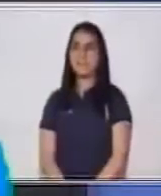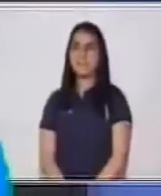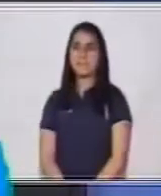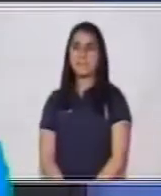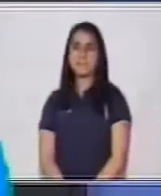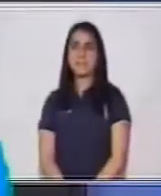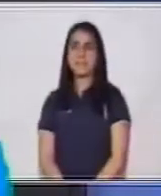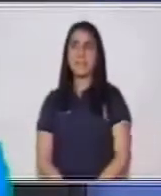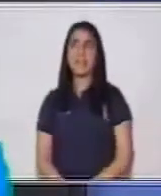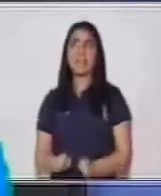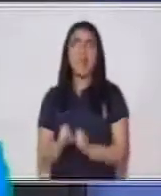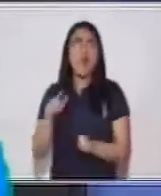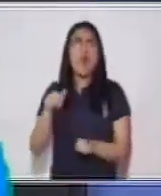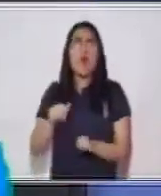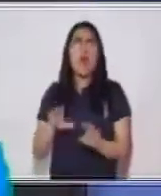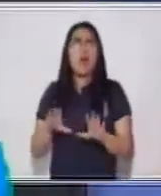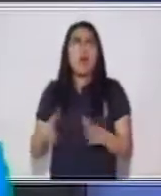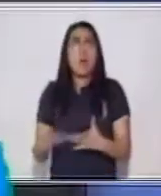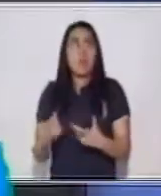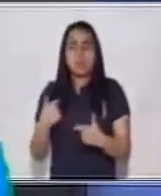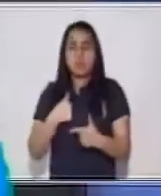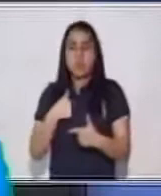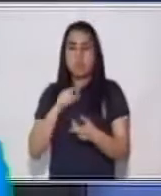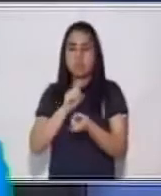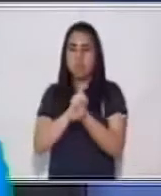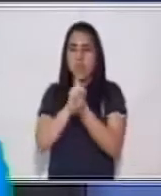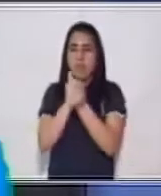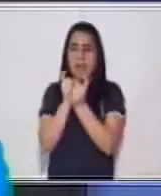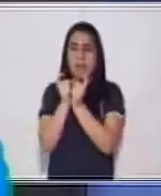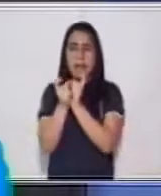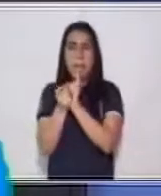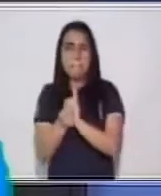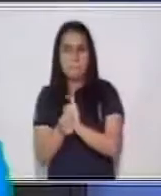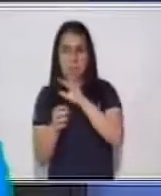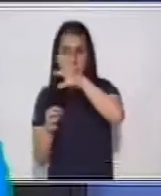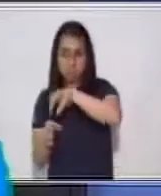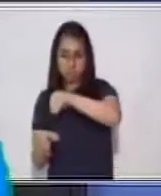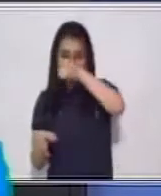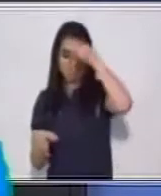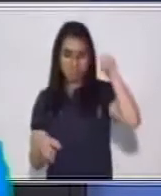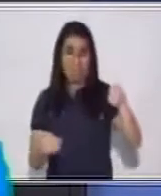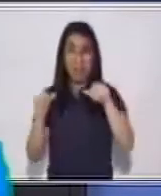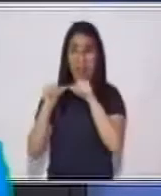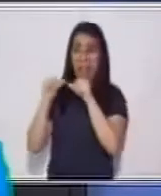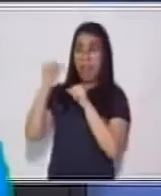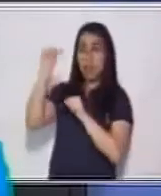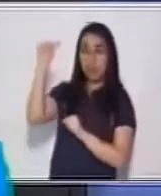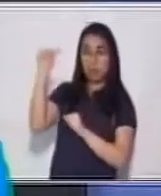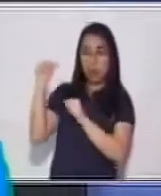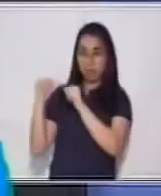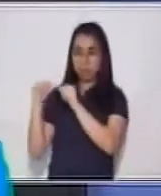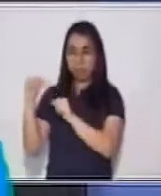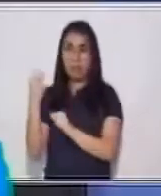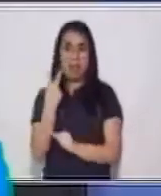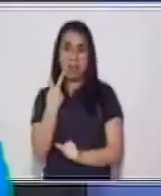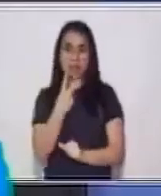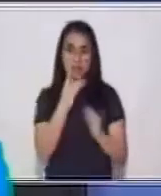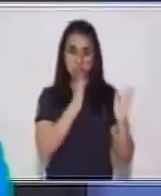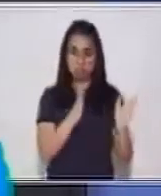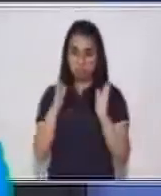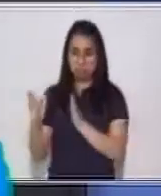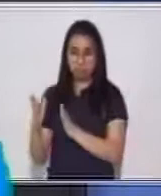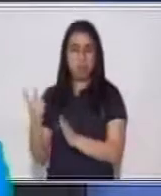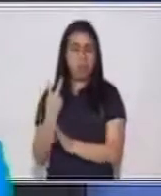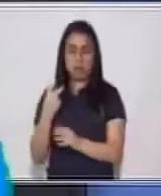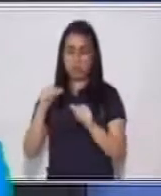la ceiba en las dos ecuaciones. Despejemos. En la primera ecuación